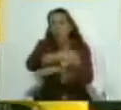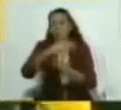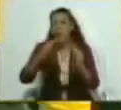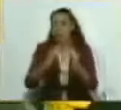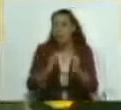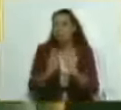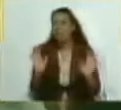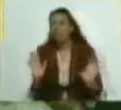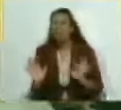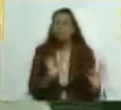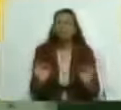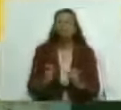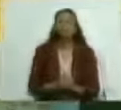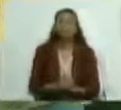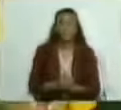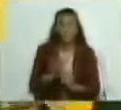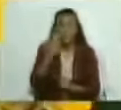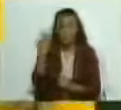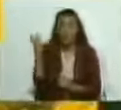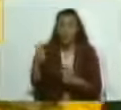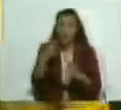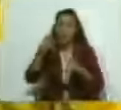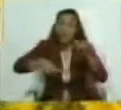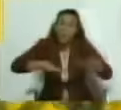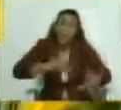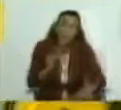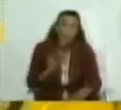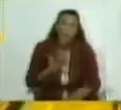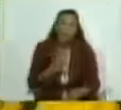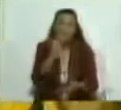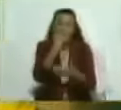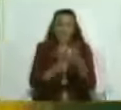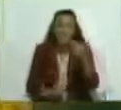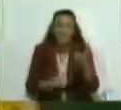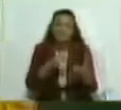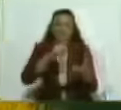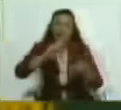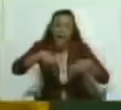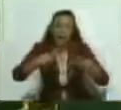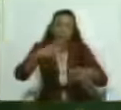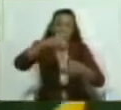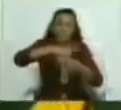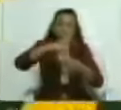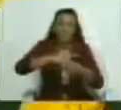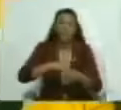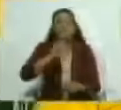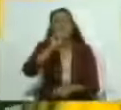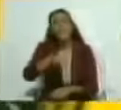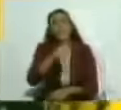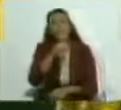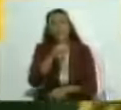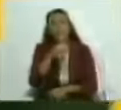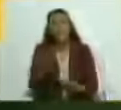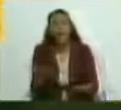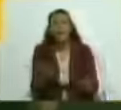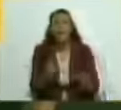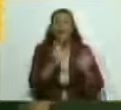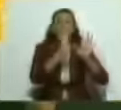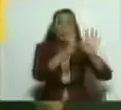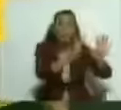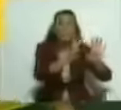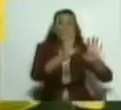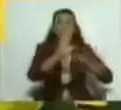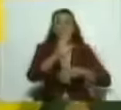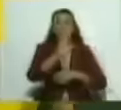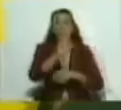el Consejo Nacional Electoral para que la población venezolana pueda inscribirse o actualizar los datos. Mencionaba también que hay 900